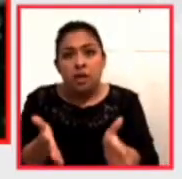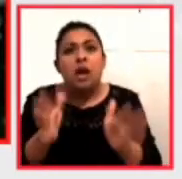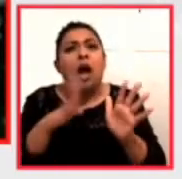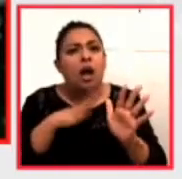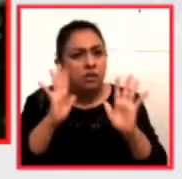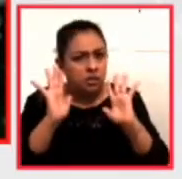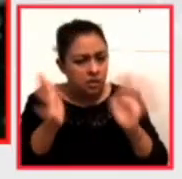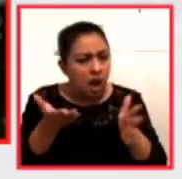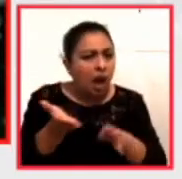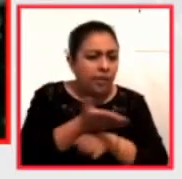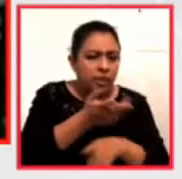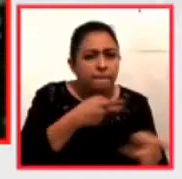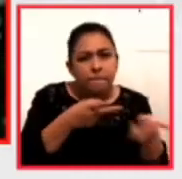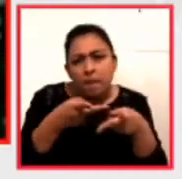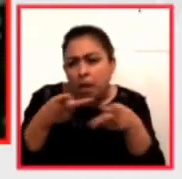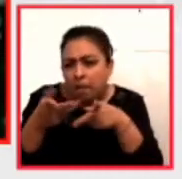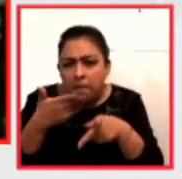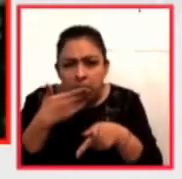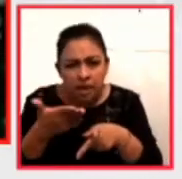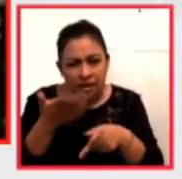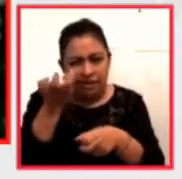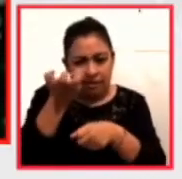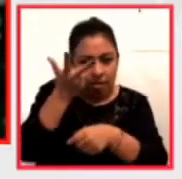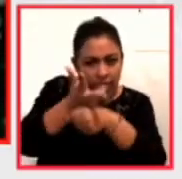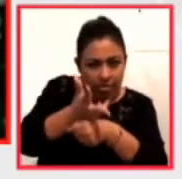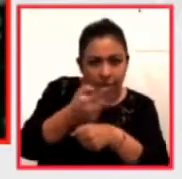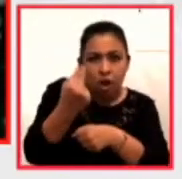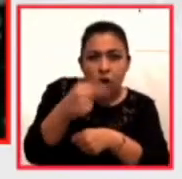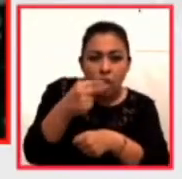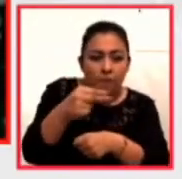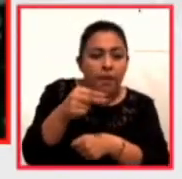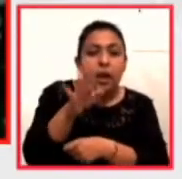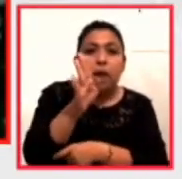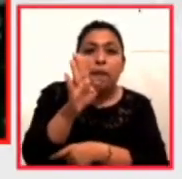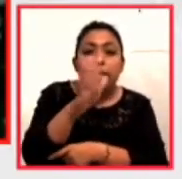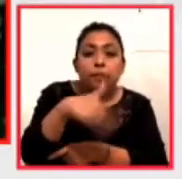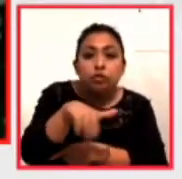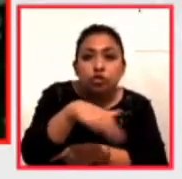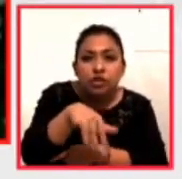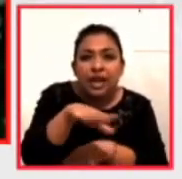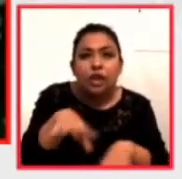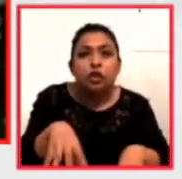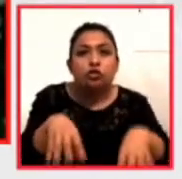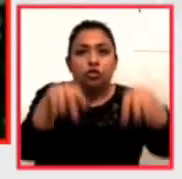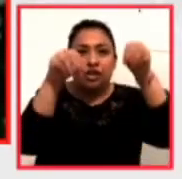nosotros preparada esta parte que se llama Buscando al Circo